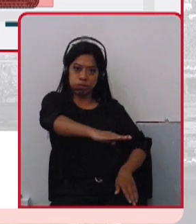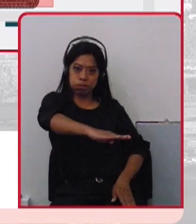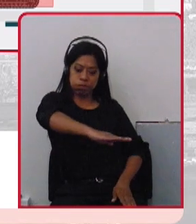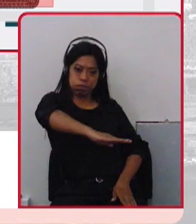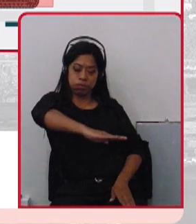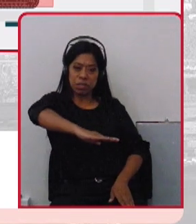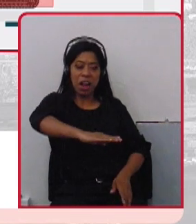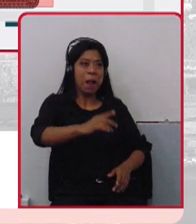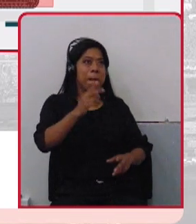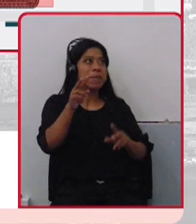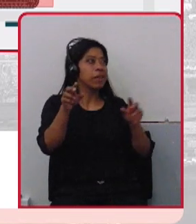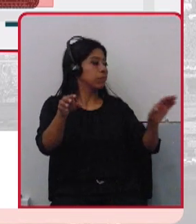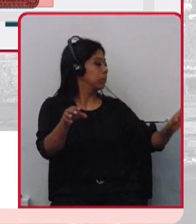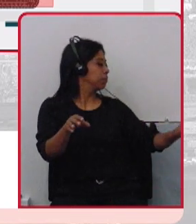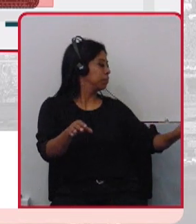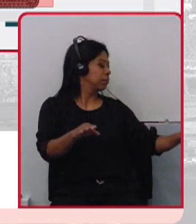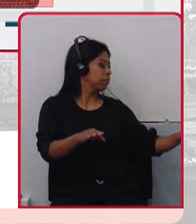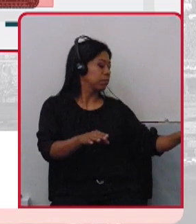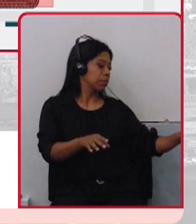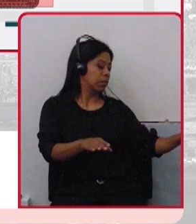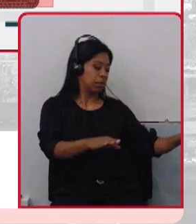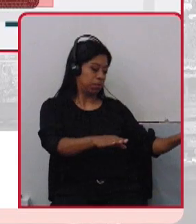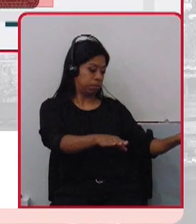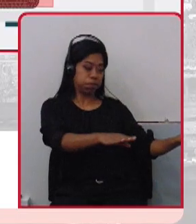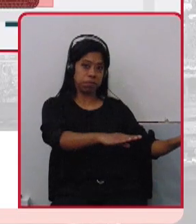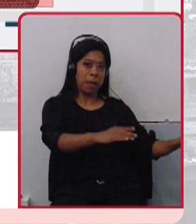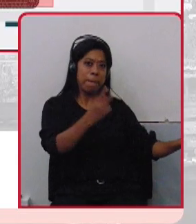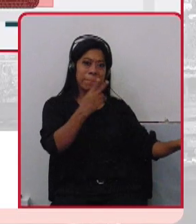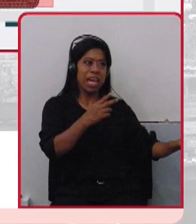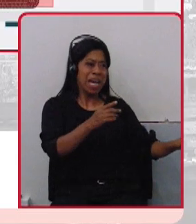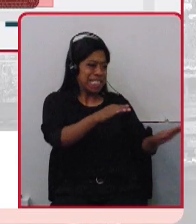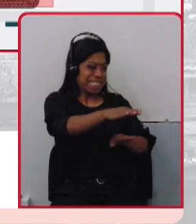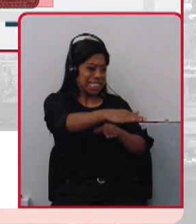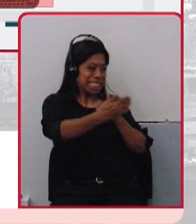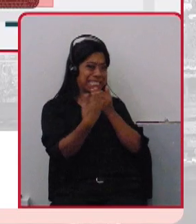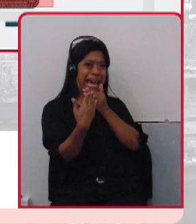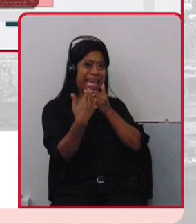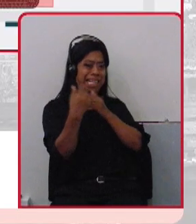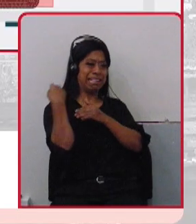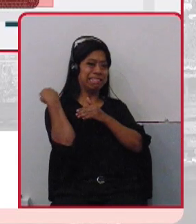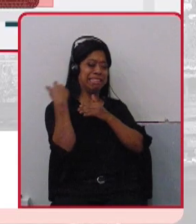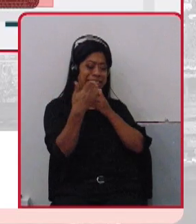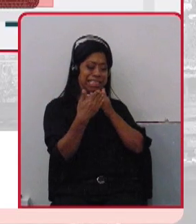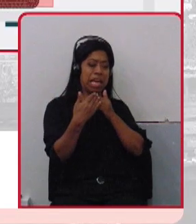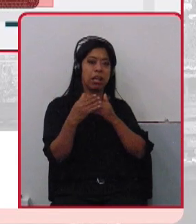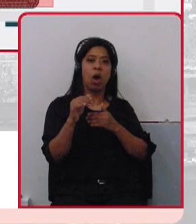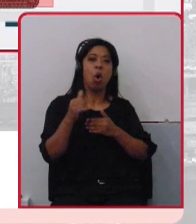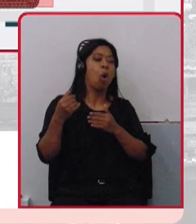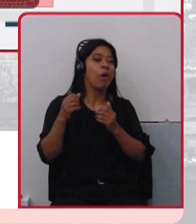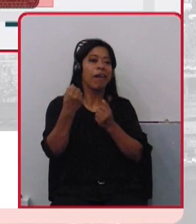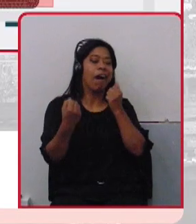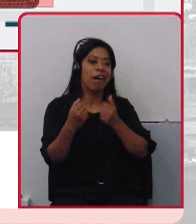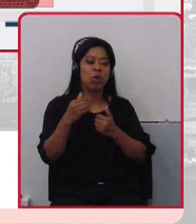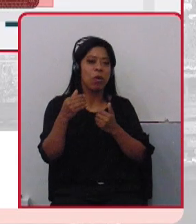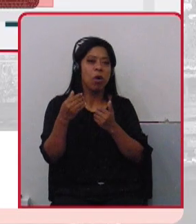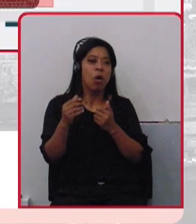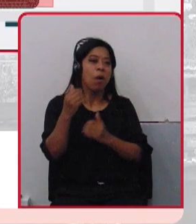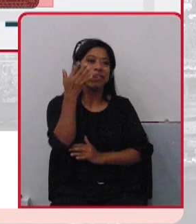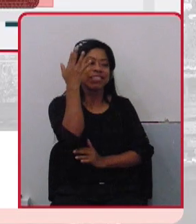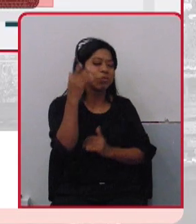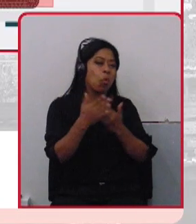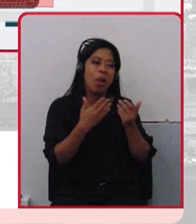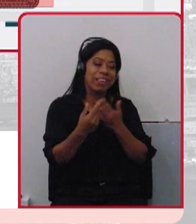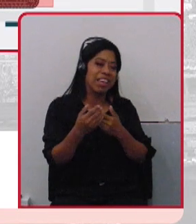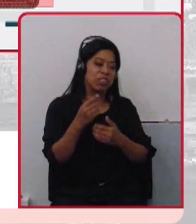retrocediendo, está mirando uno de sus espejos y llega un momento donde ve, uy, me estoy acercando cerca a la estructura, a otro carro, a un volardo de un